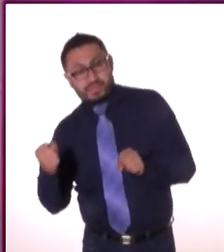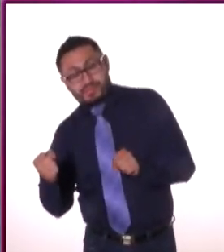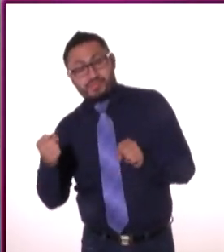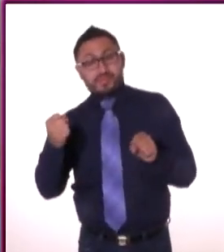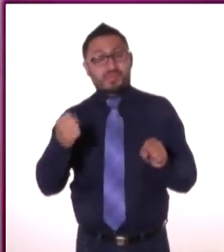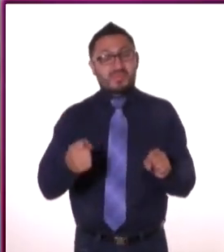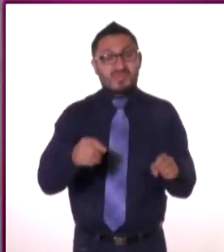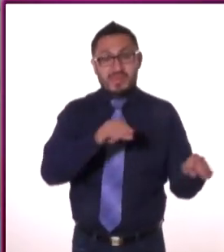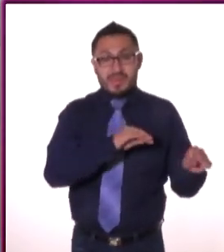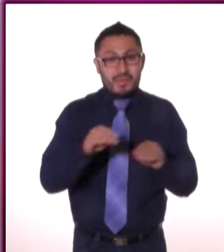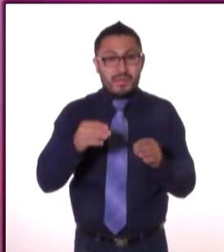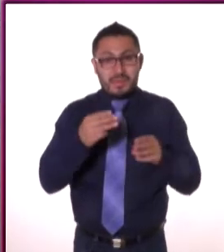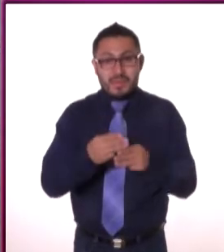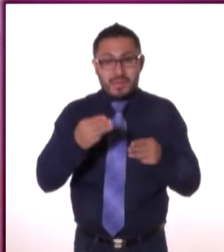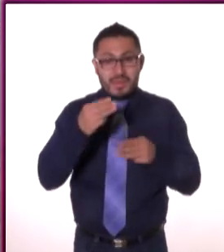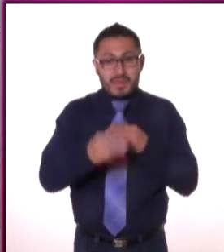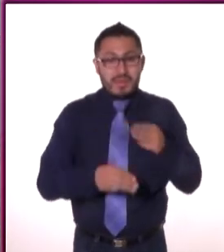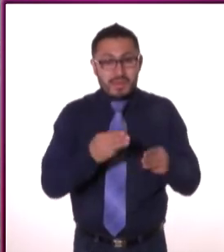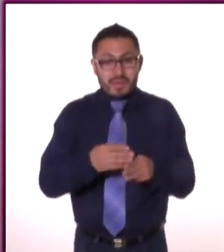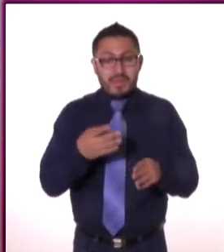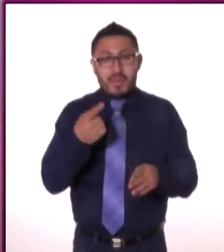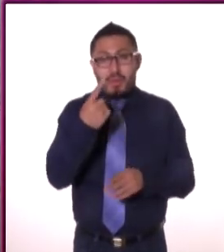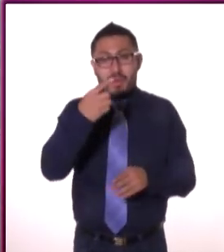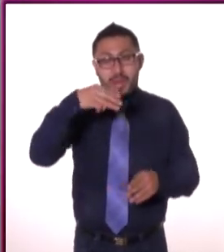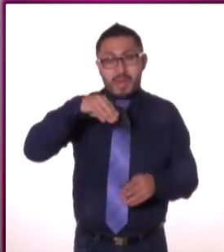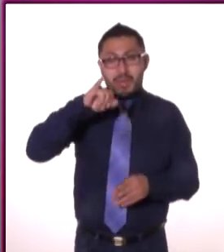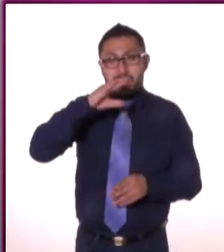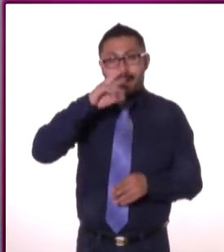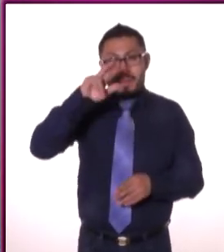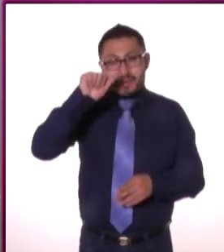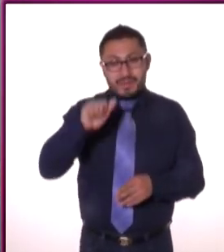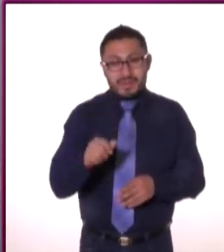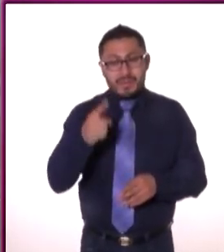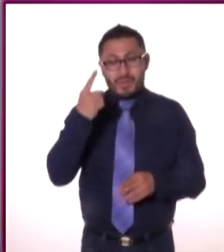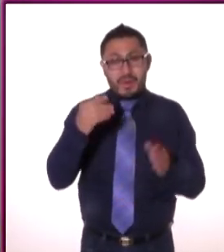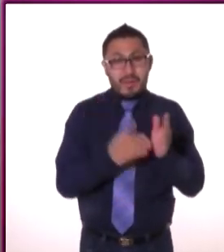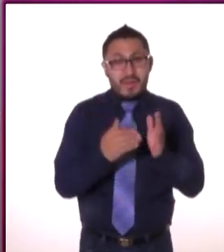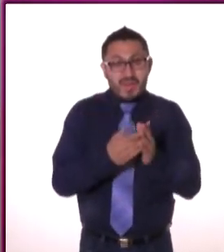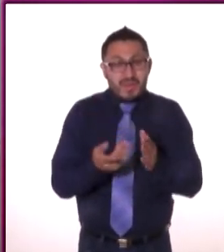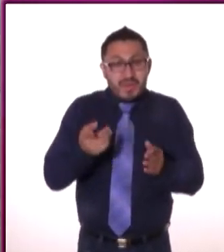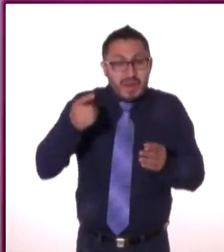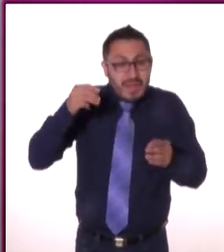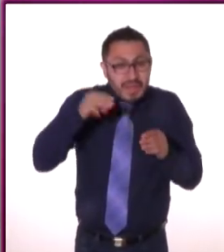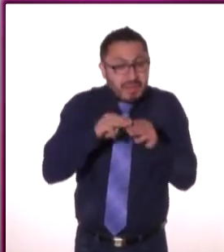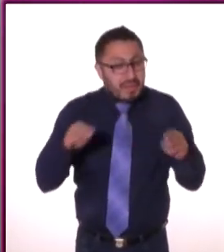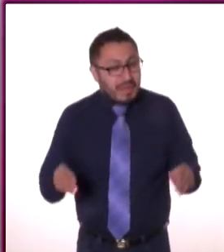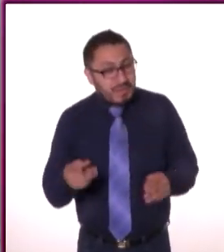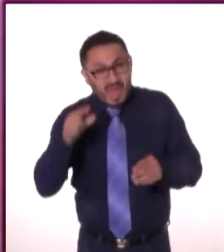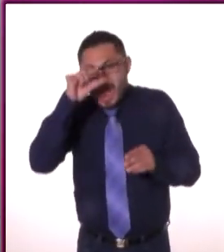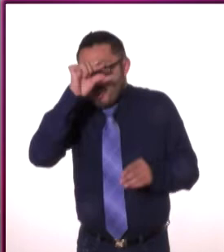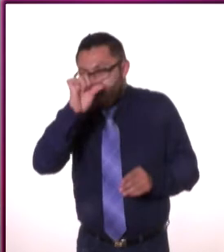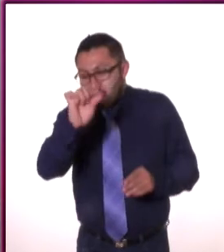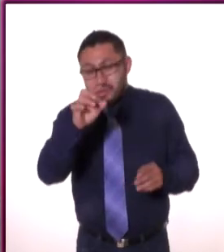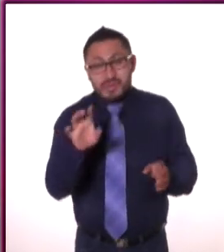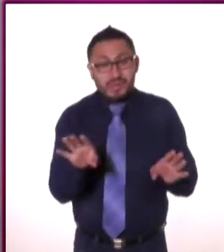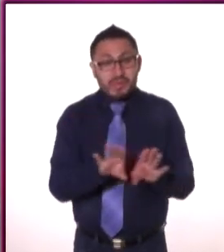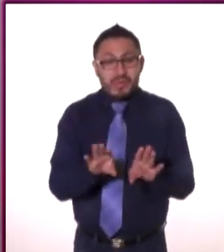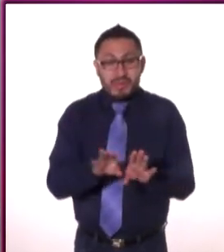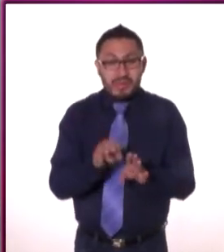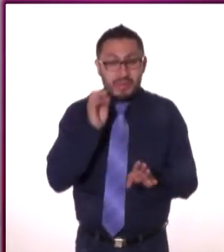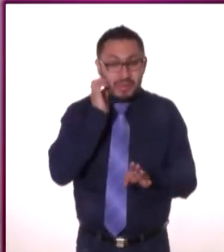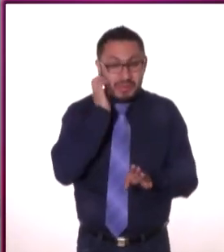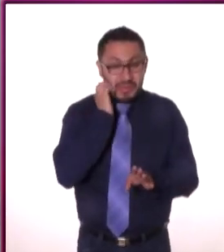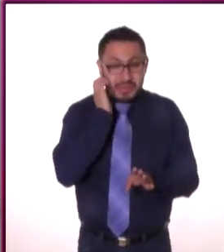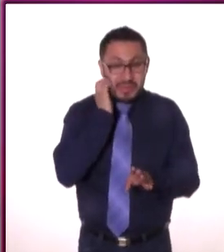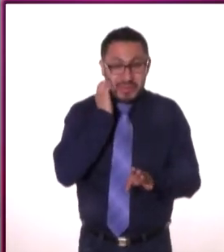extremo lejano de la palanca para mover la Tierra, aunque sea una micra, ¿no? Una micra es una millonésima de metro, entonces